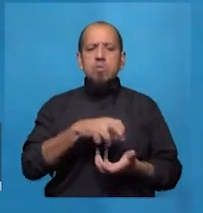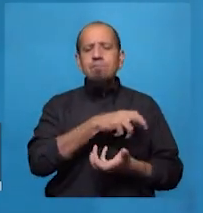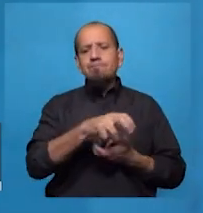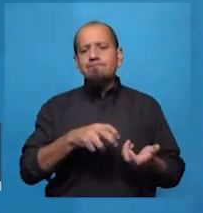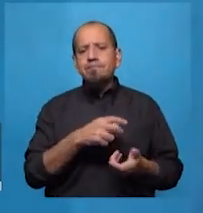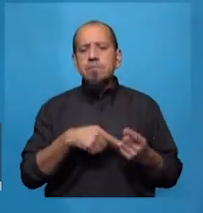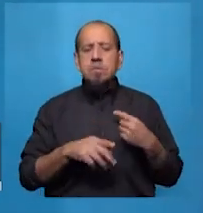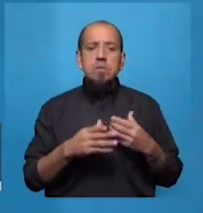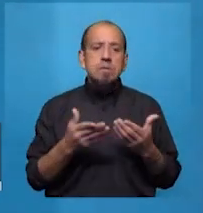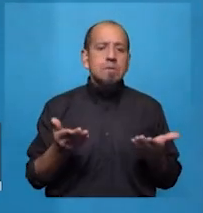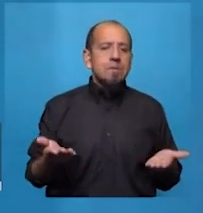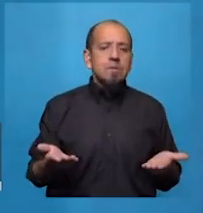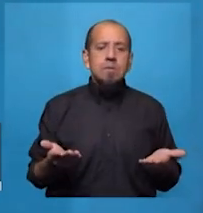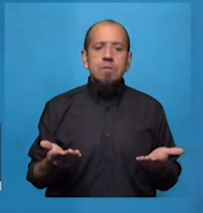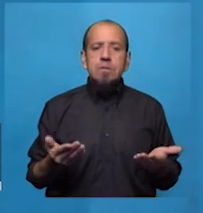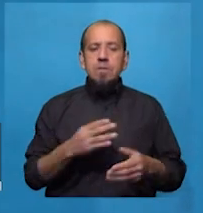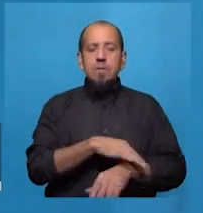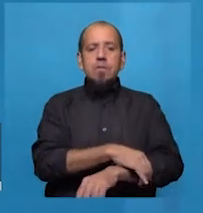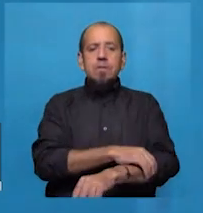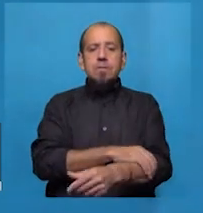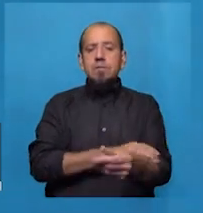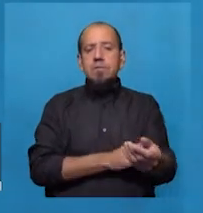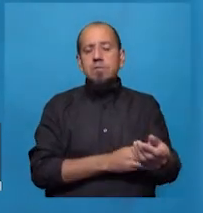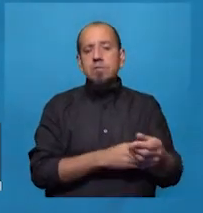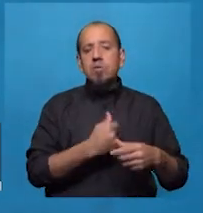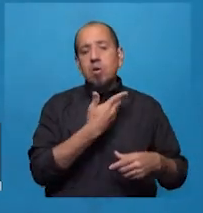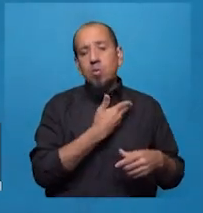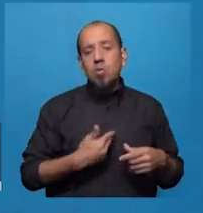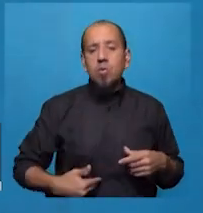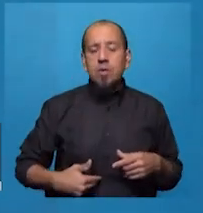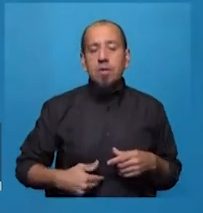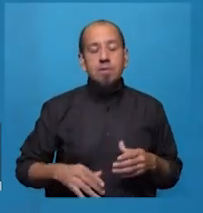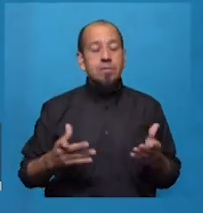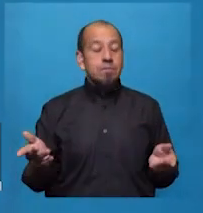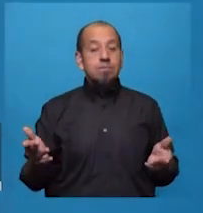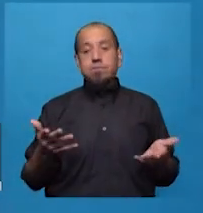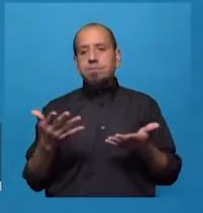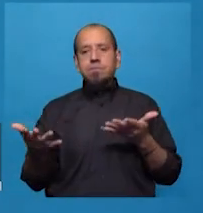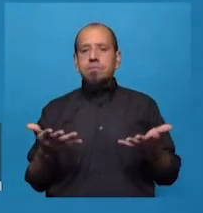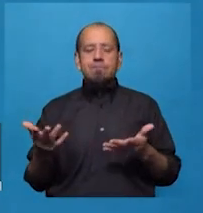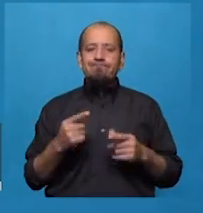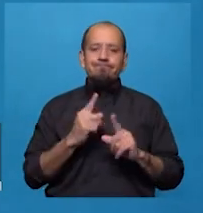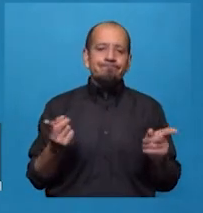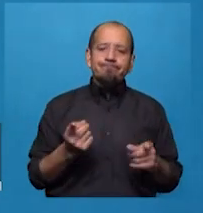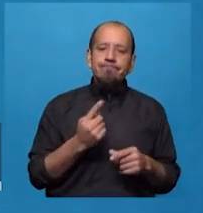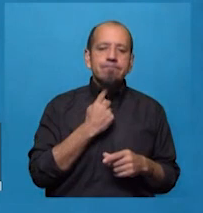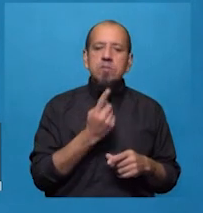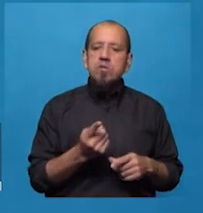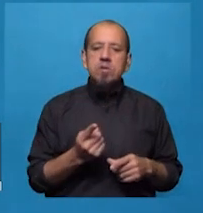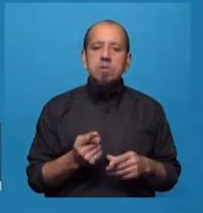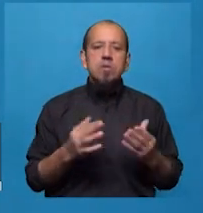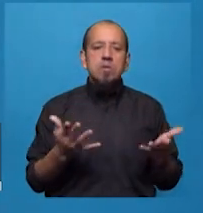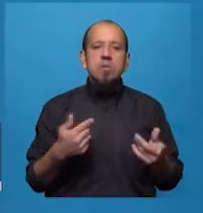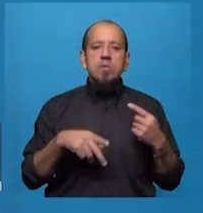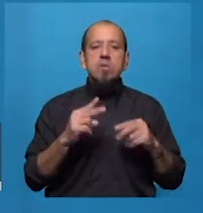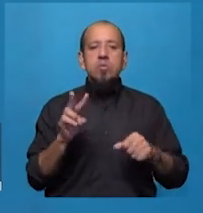eso va a generar al gobierno creo que le va a generar un Boomerang de vuelta pues le va a explotar en la cara el descontento que ya no